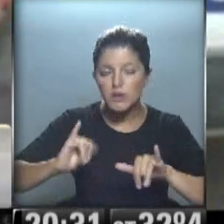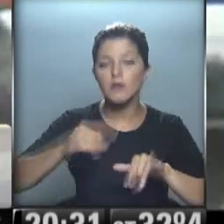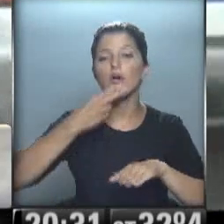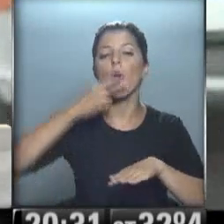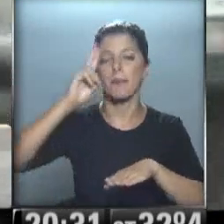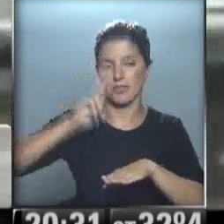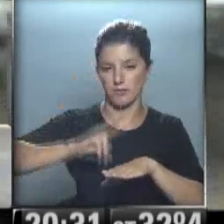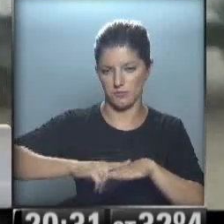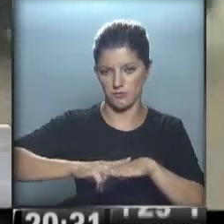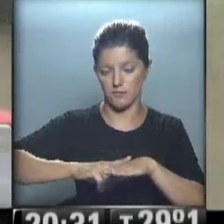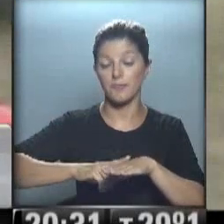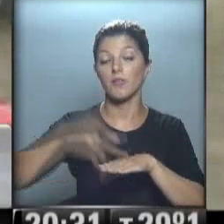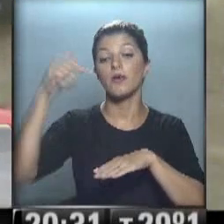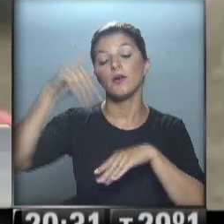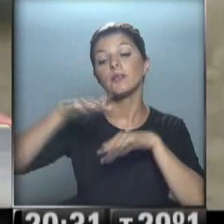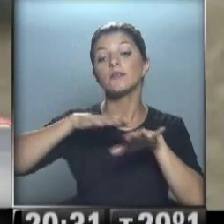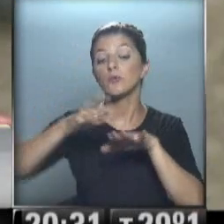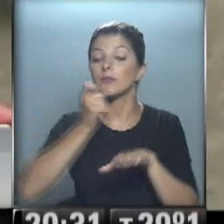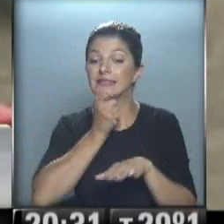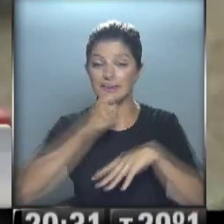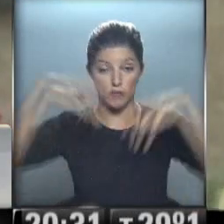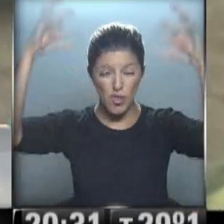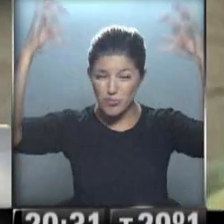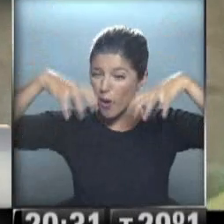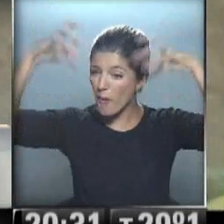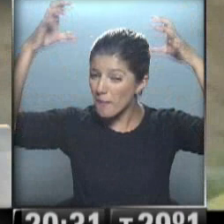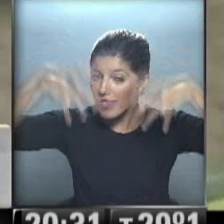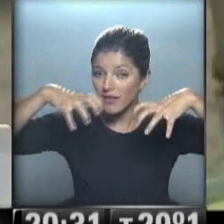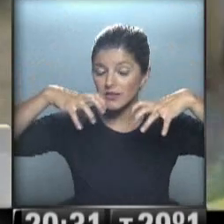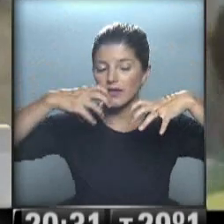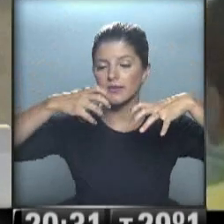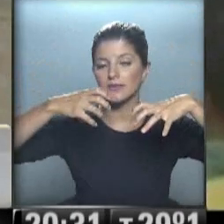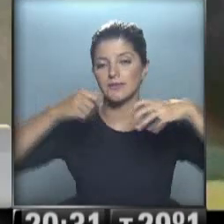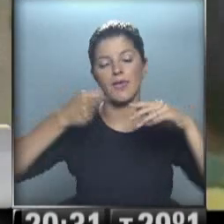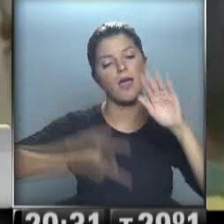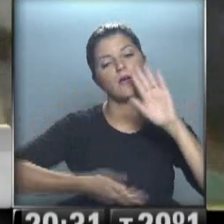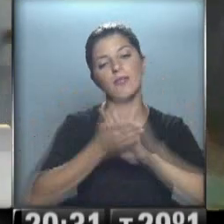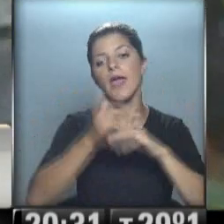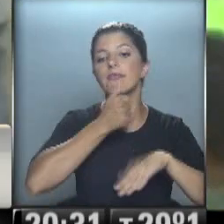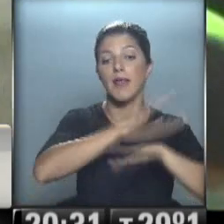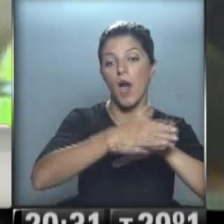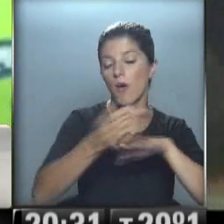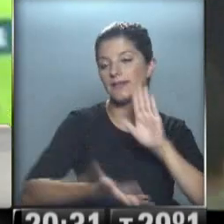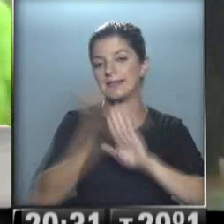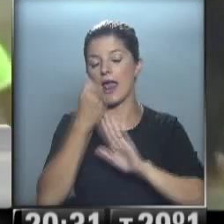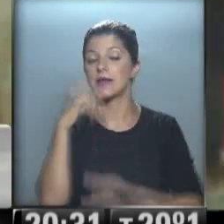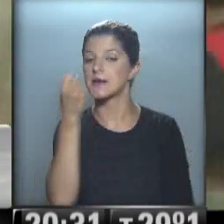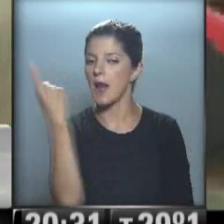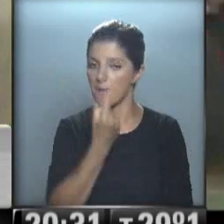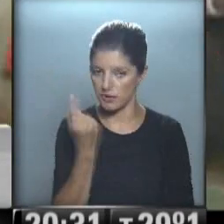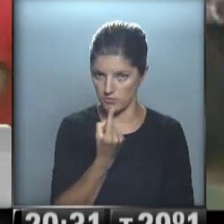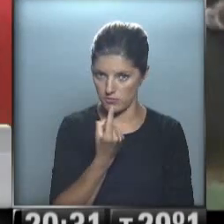recomendaciones en este caso cuando hay una tormenta no hay que no hay que salir rápidamente del agua eh